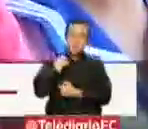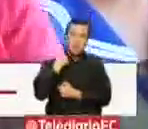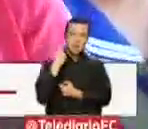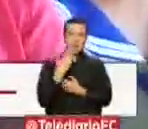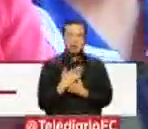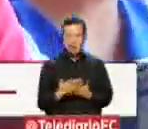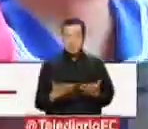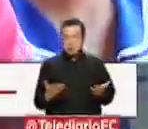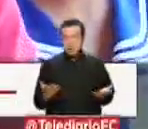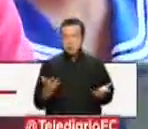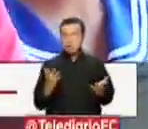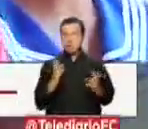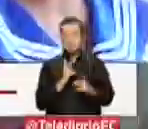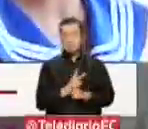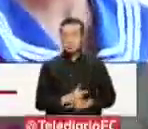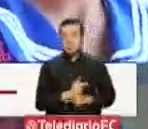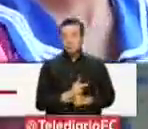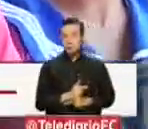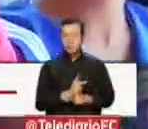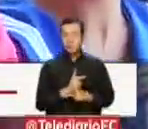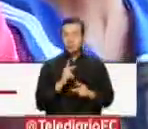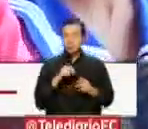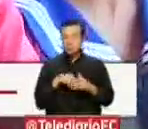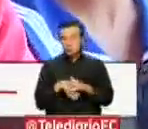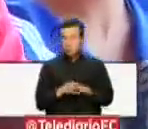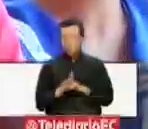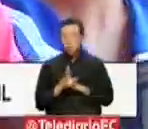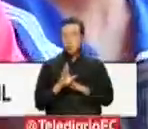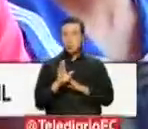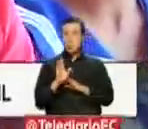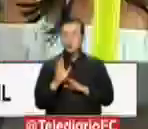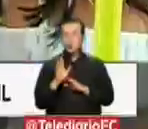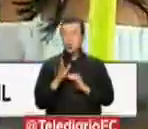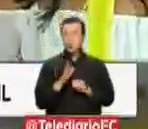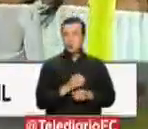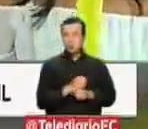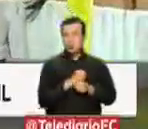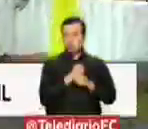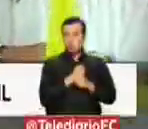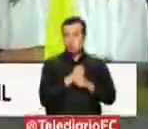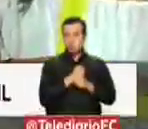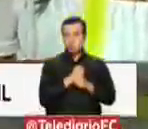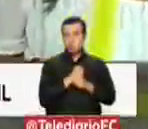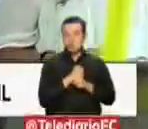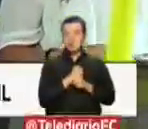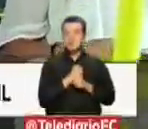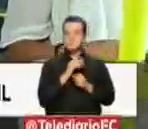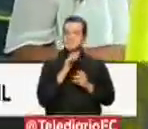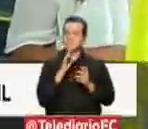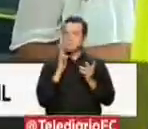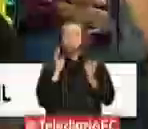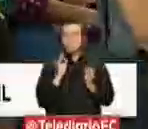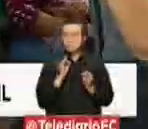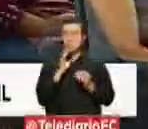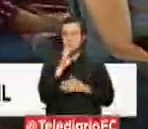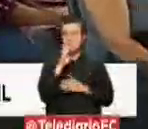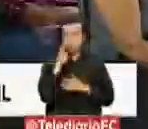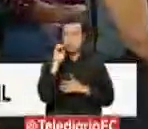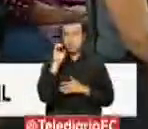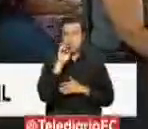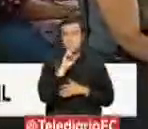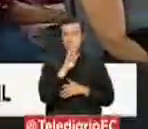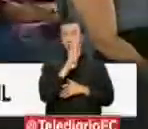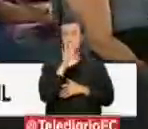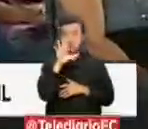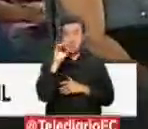ella, que tenga mucho cuidado a la hora que sube, que se arrime a lugares más seguros. Para aliviar este malestar de los casi